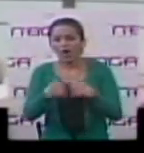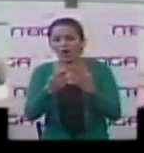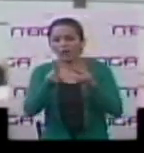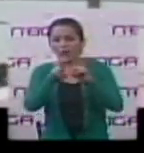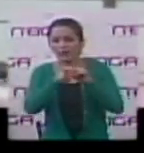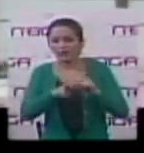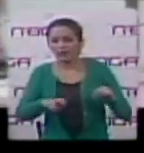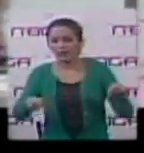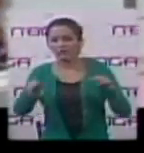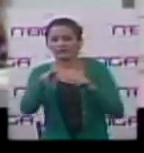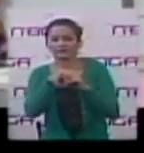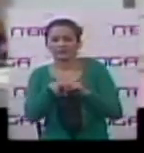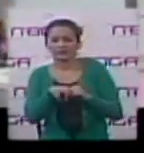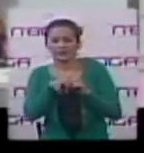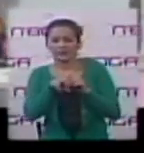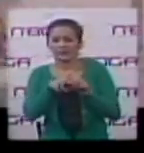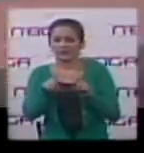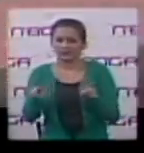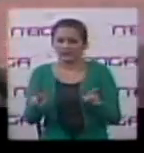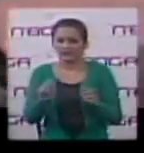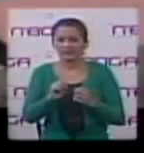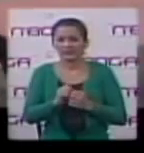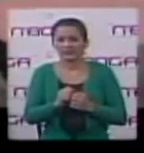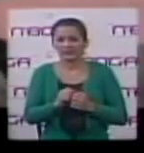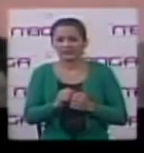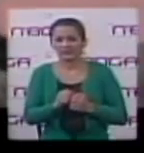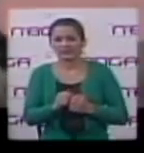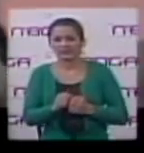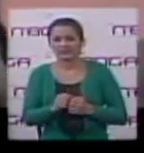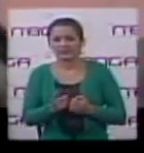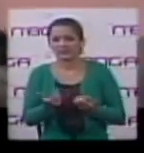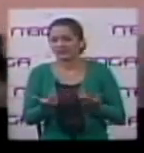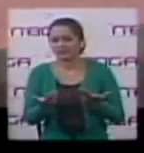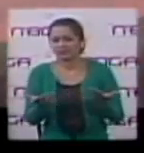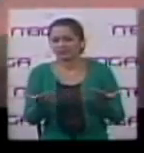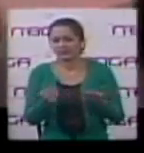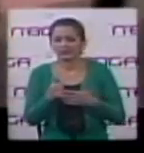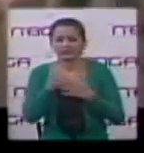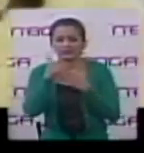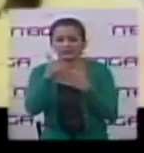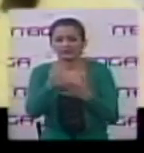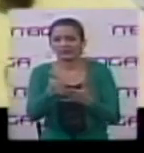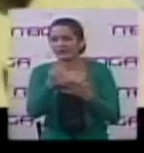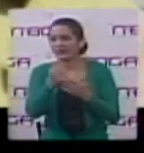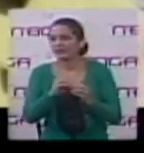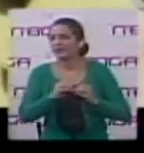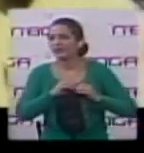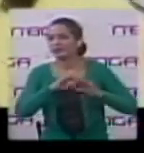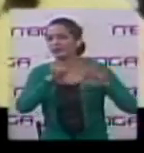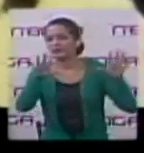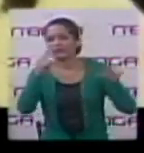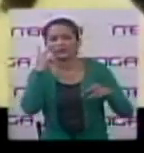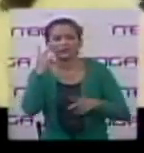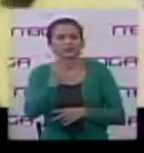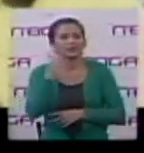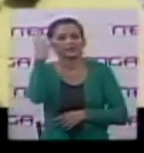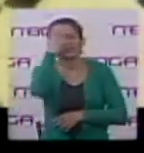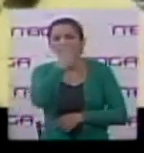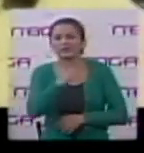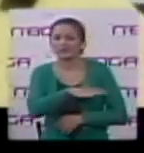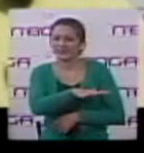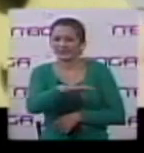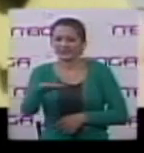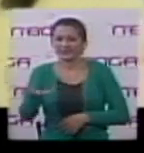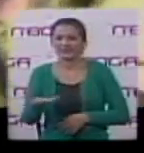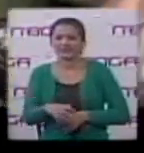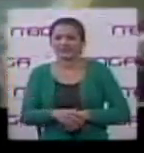mostrar las locaciones de una manera un poco distinta No creo que es un un mensaje y algo que hay que hacer con el corazón no y y ponerle mucho espíritu porque es